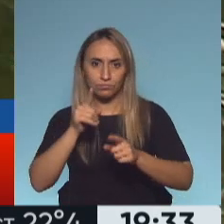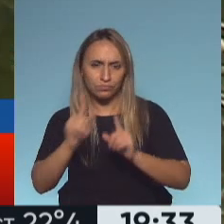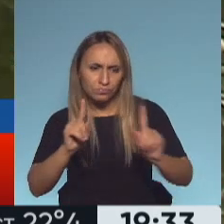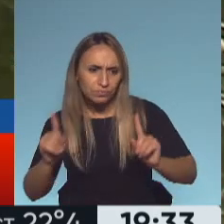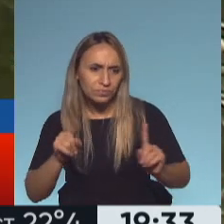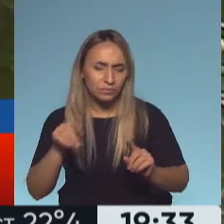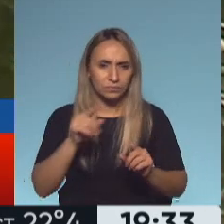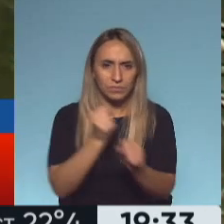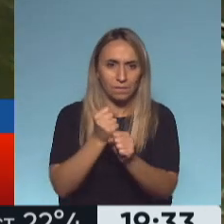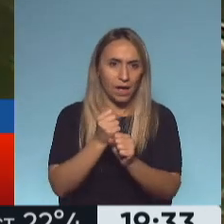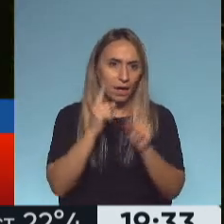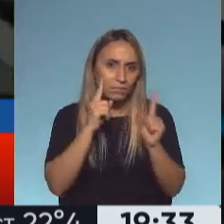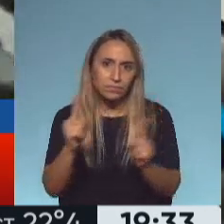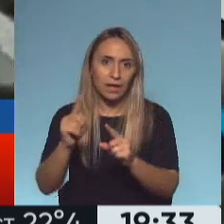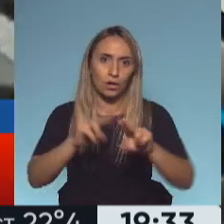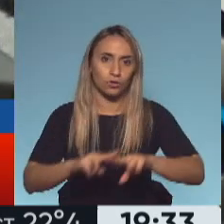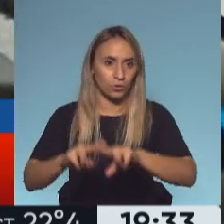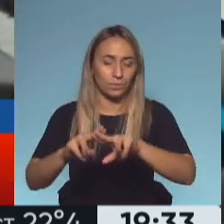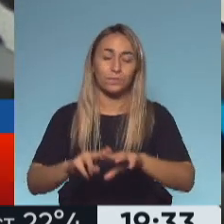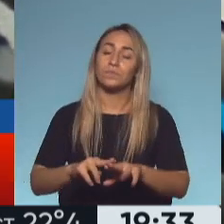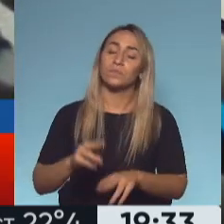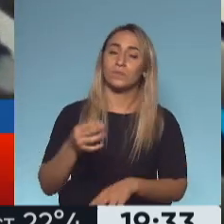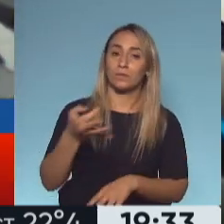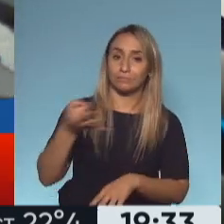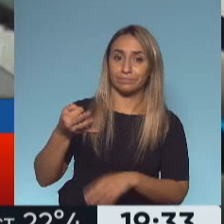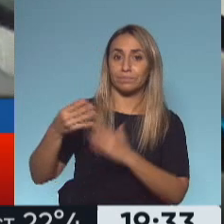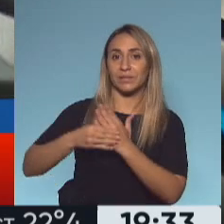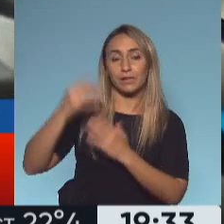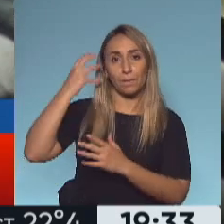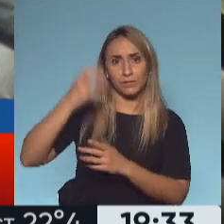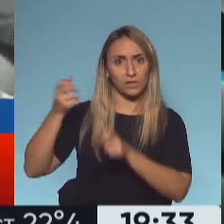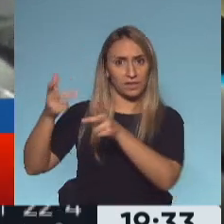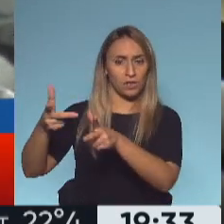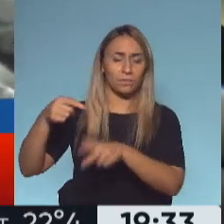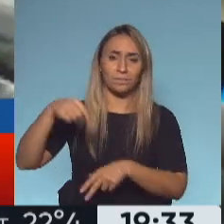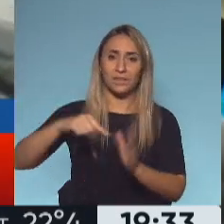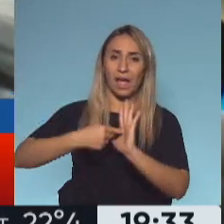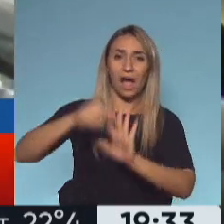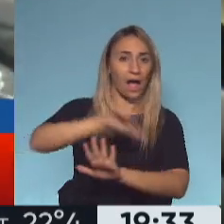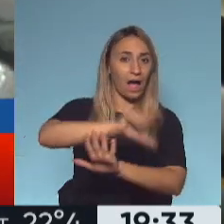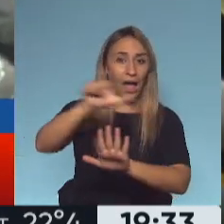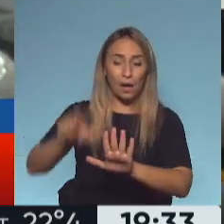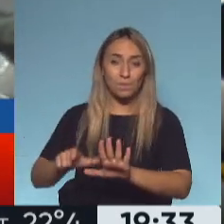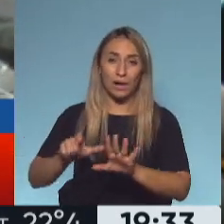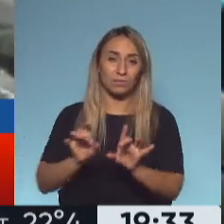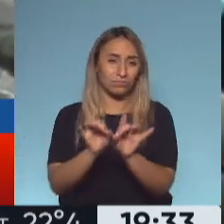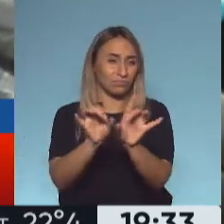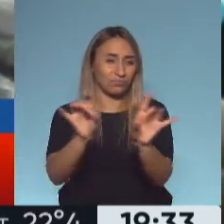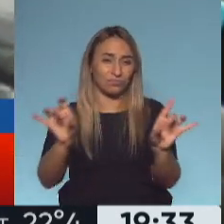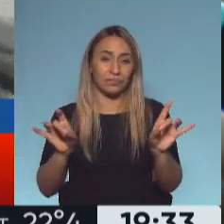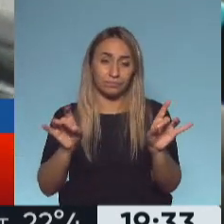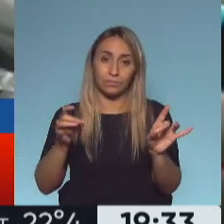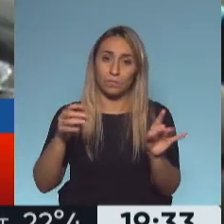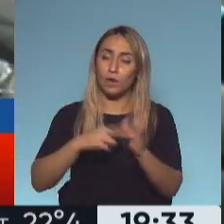la ministra Bisotti recién, el problema de los contagios en el AMBA es que somos una sola